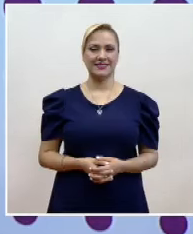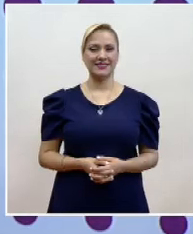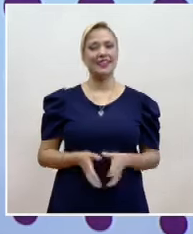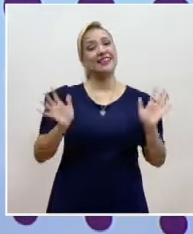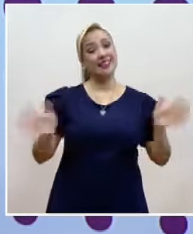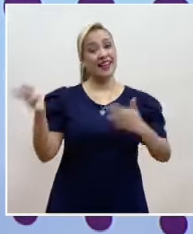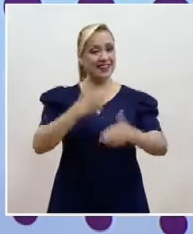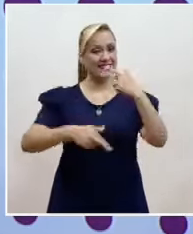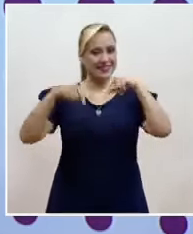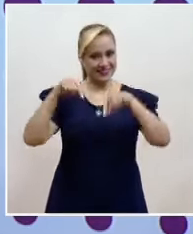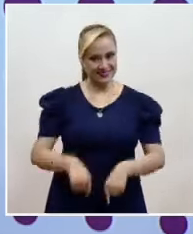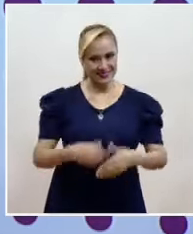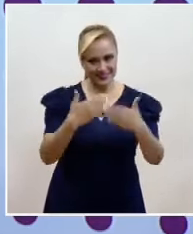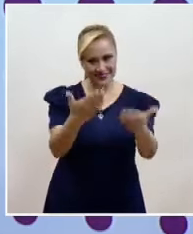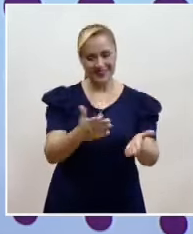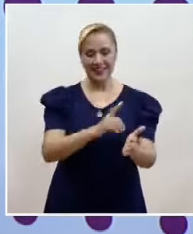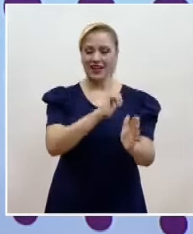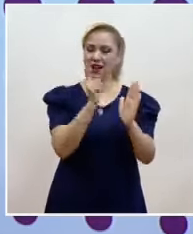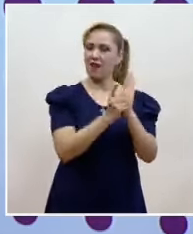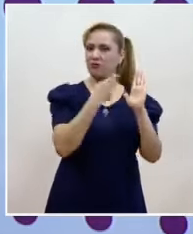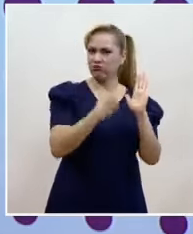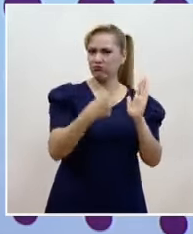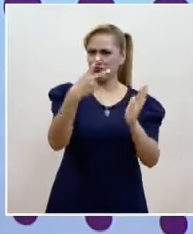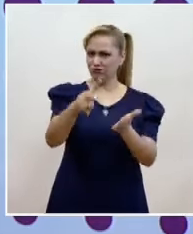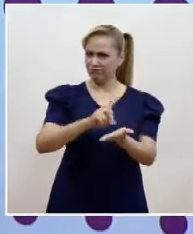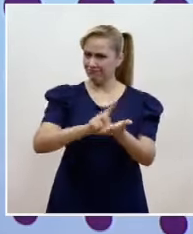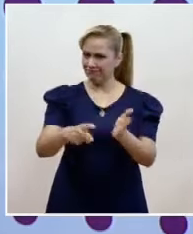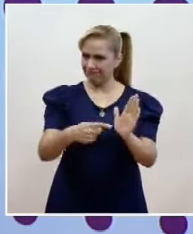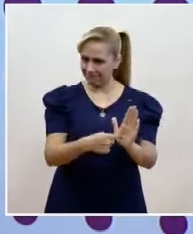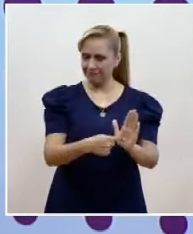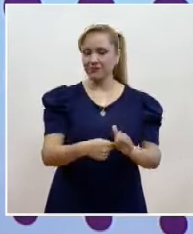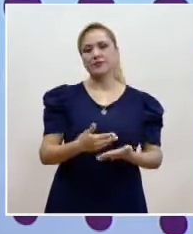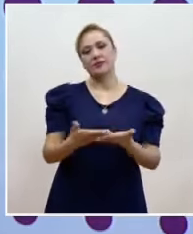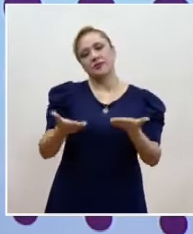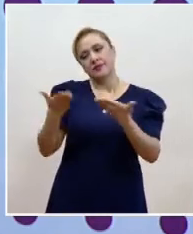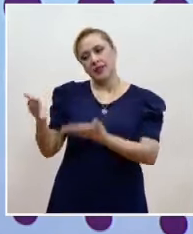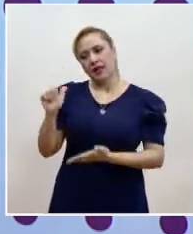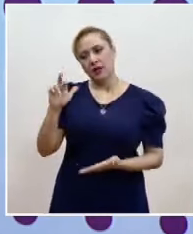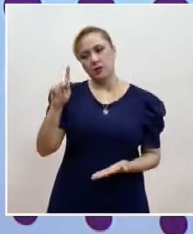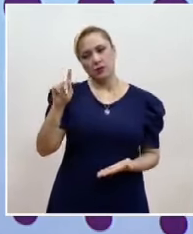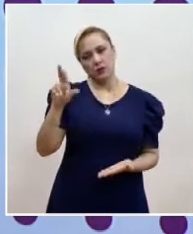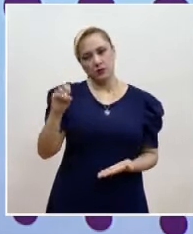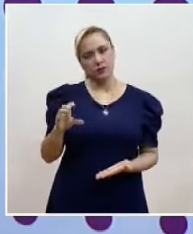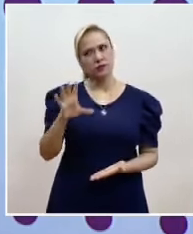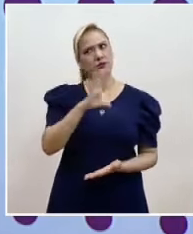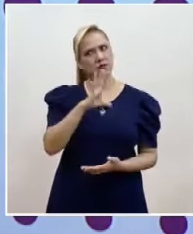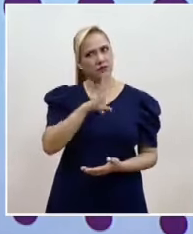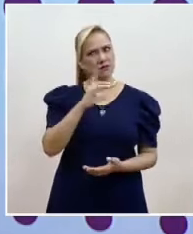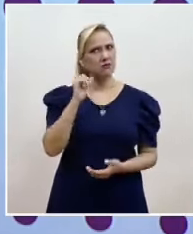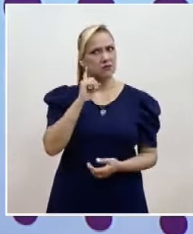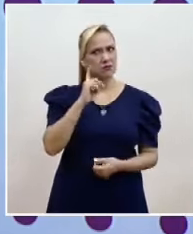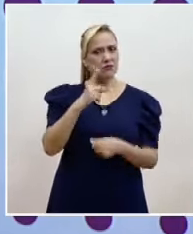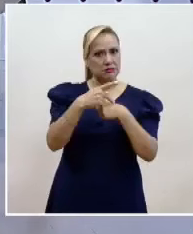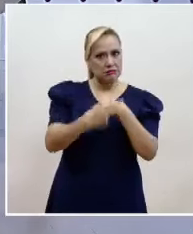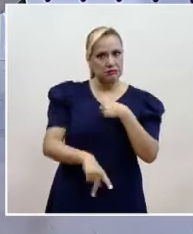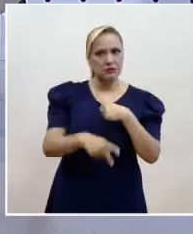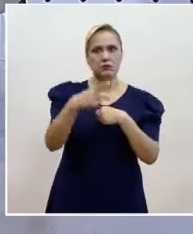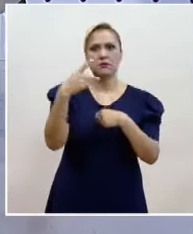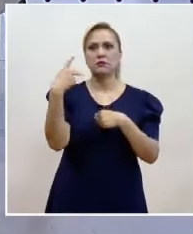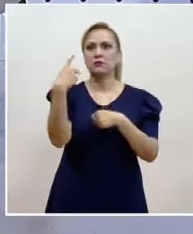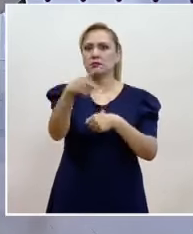Ya estamos de regreso en su programa Tus Derechos. Me gustaría retomar la conversación contigo, Arturo. ¿Existen riesgos a la privacidad de las